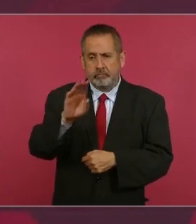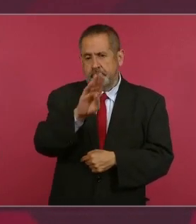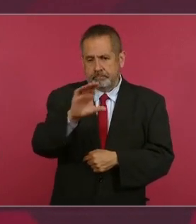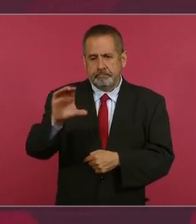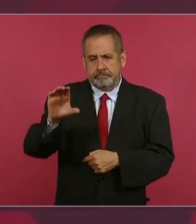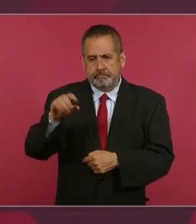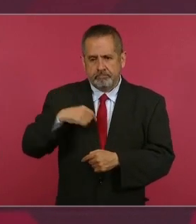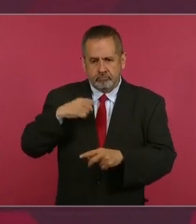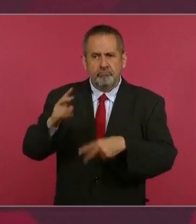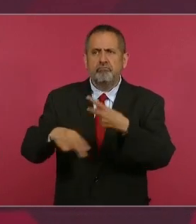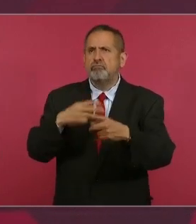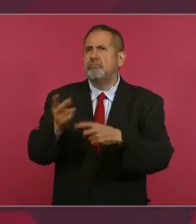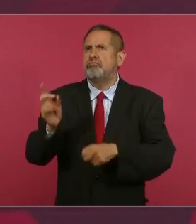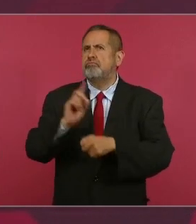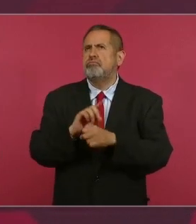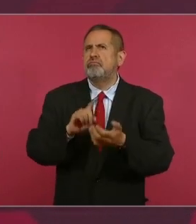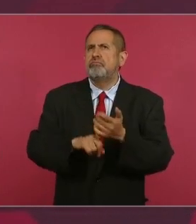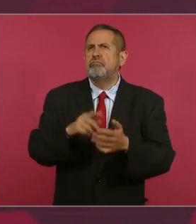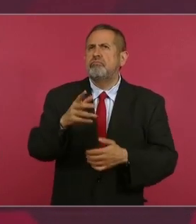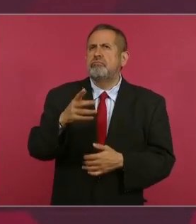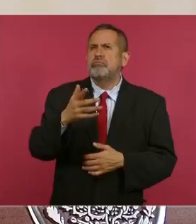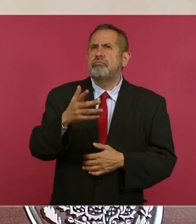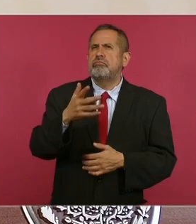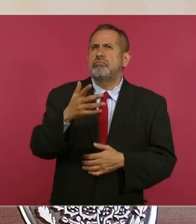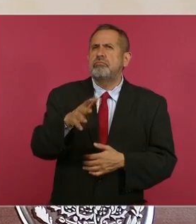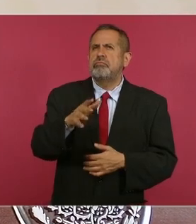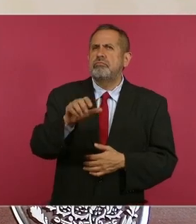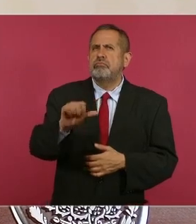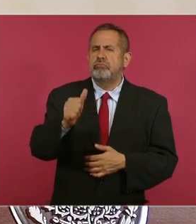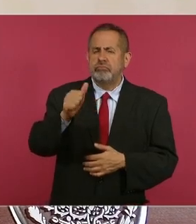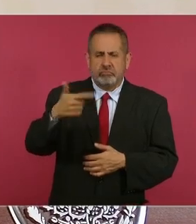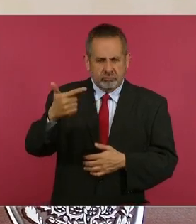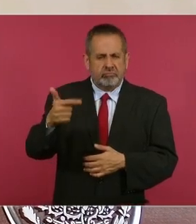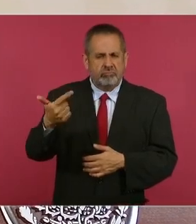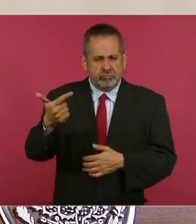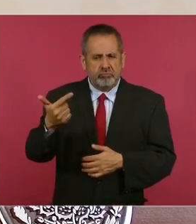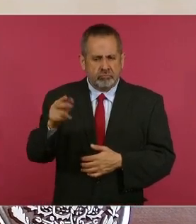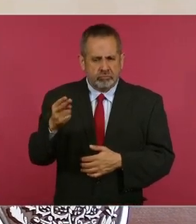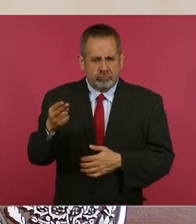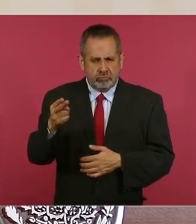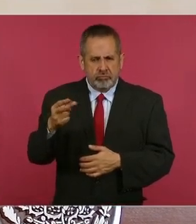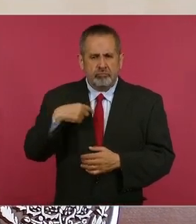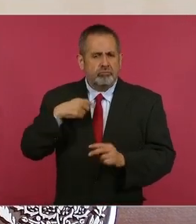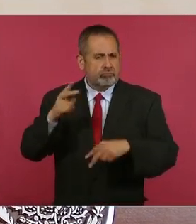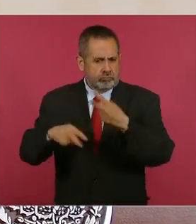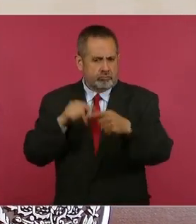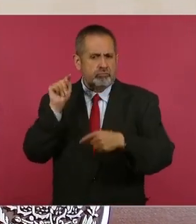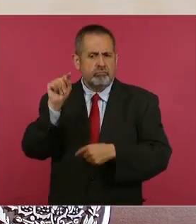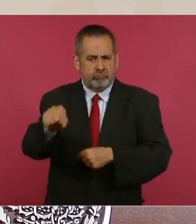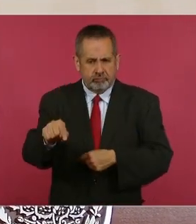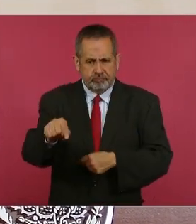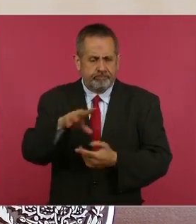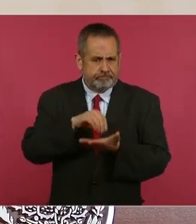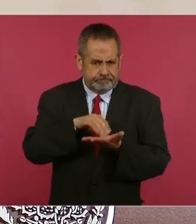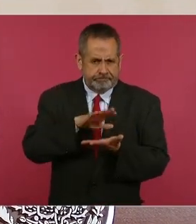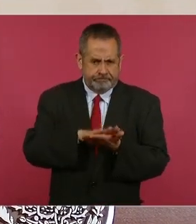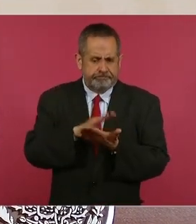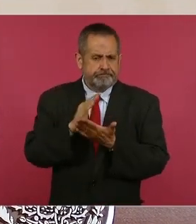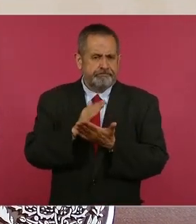voy a estar el 10, el 11 y el 12 de noviembre. Ya tengo